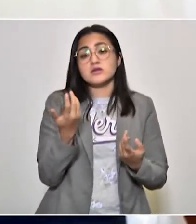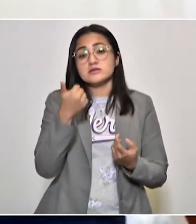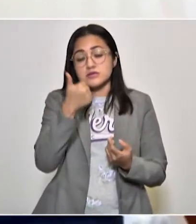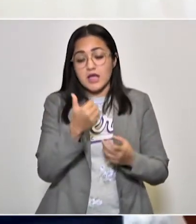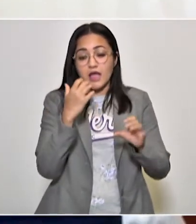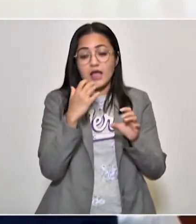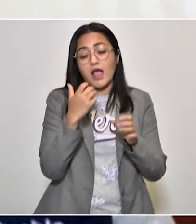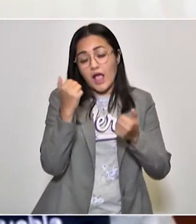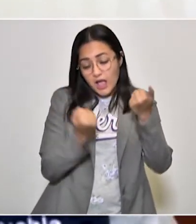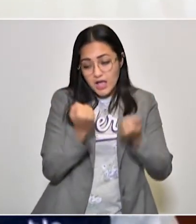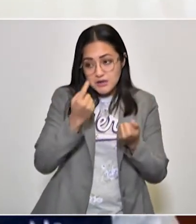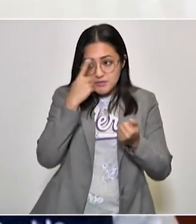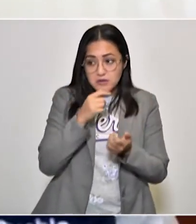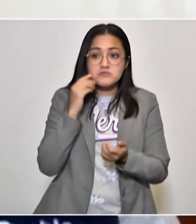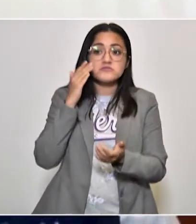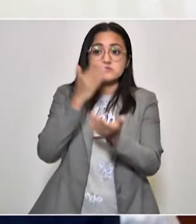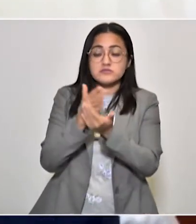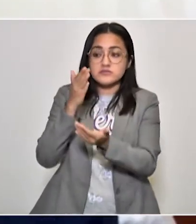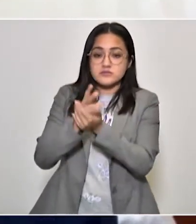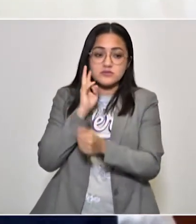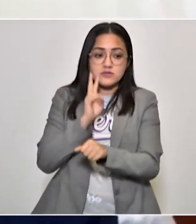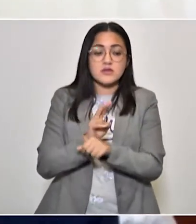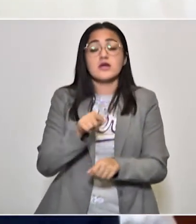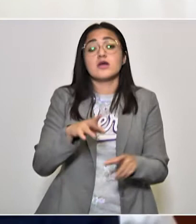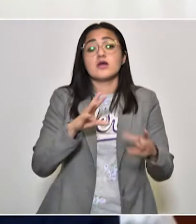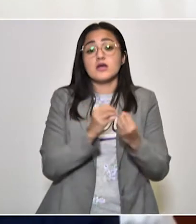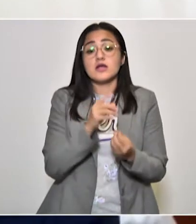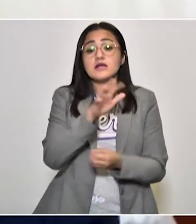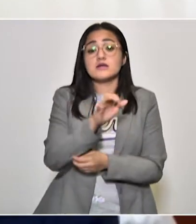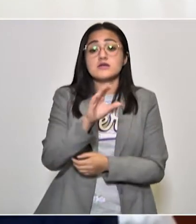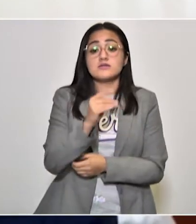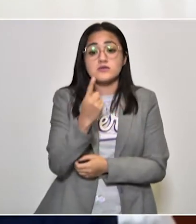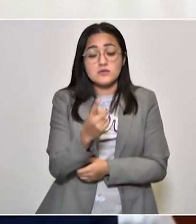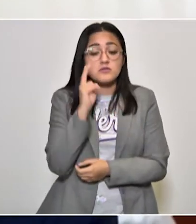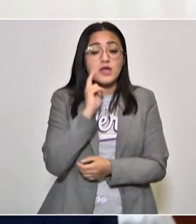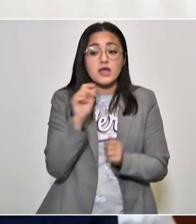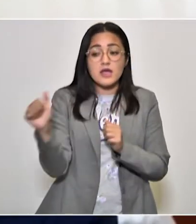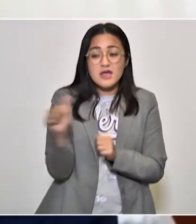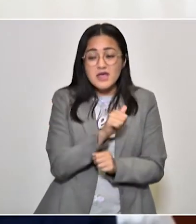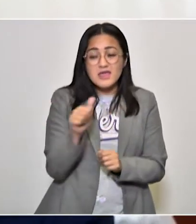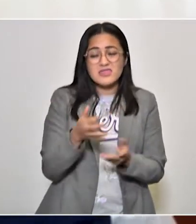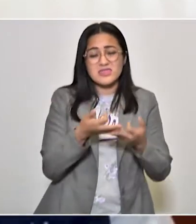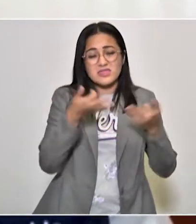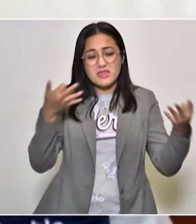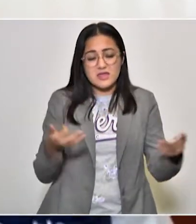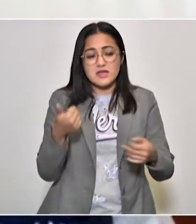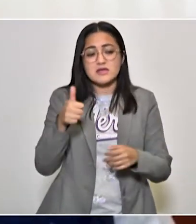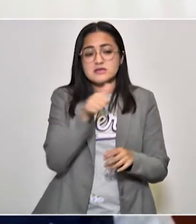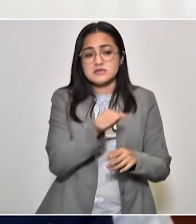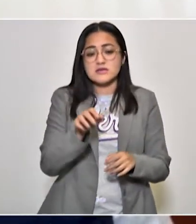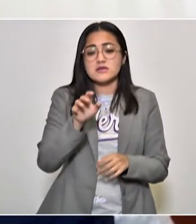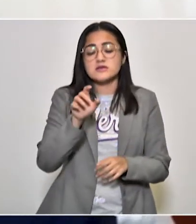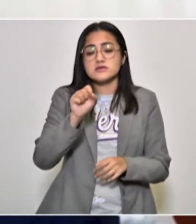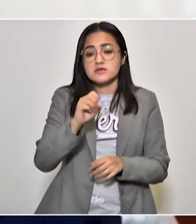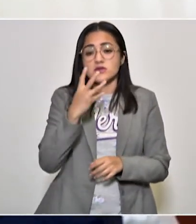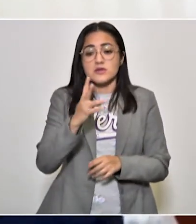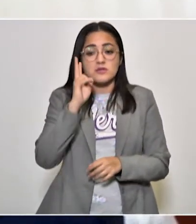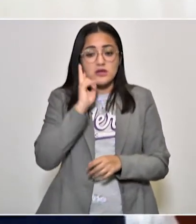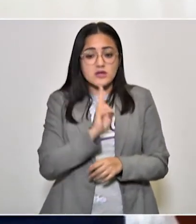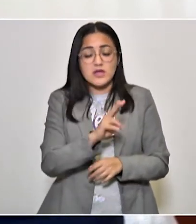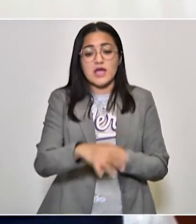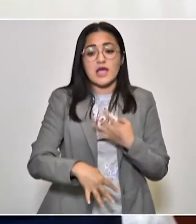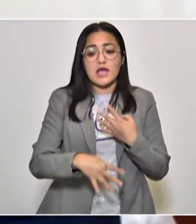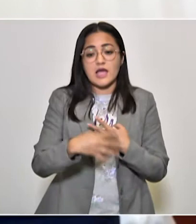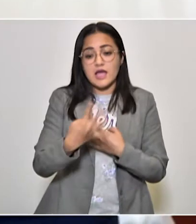infraestructura tenemos un total de 591 viajes de 7 metros cúbicos 664 viajes de